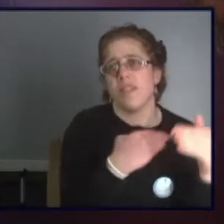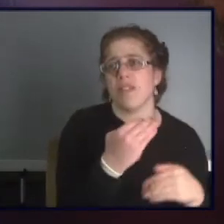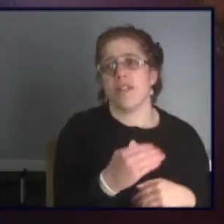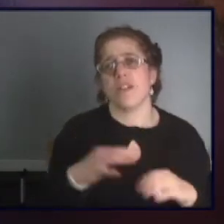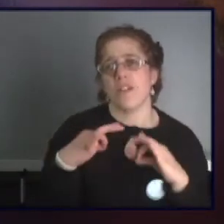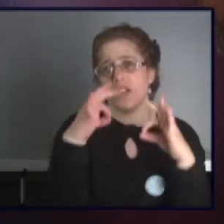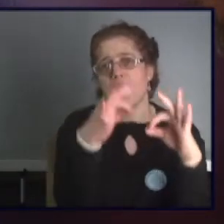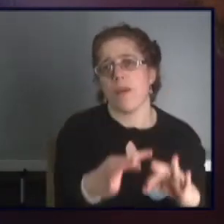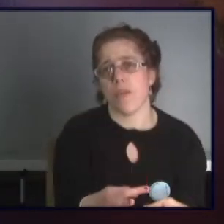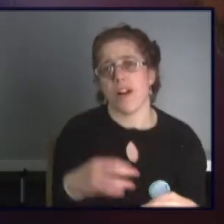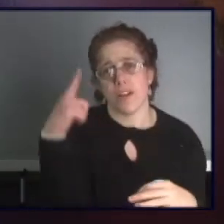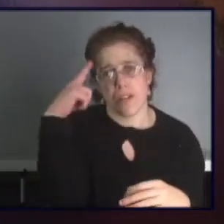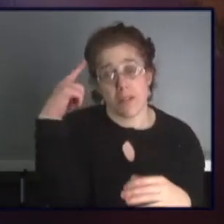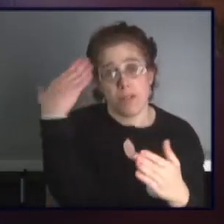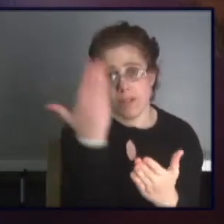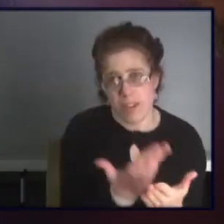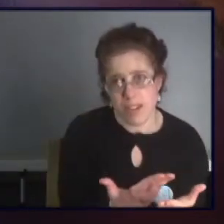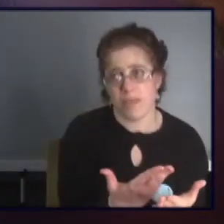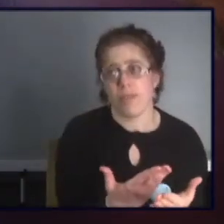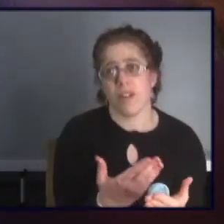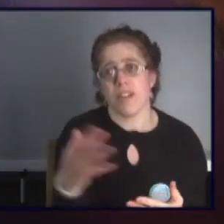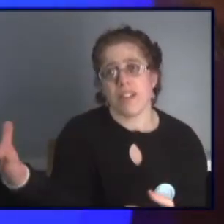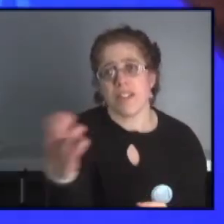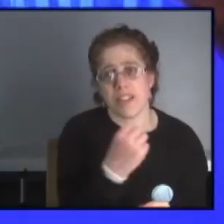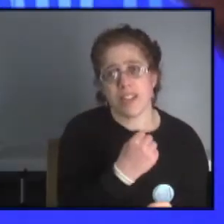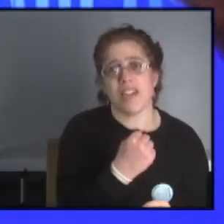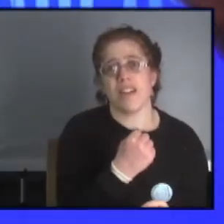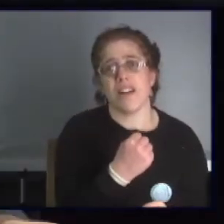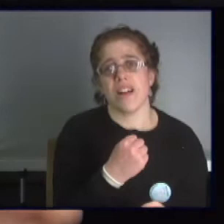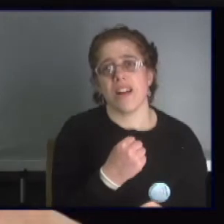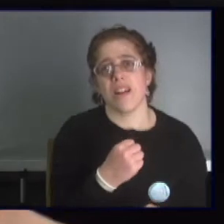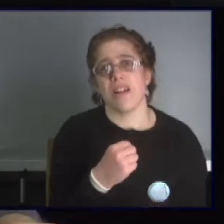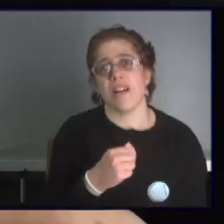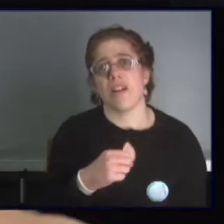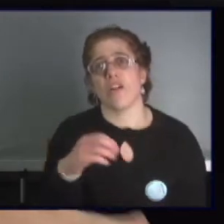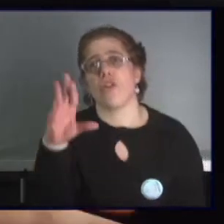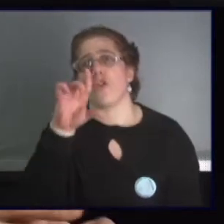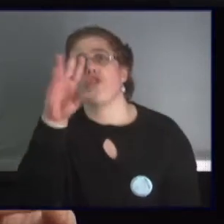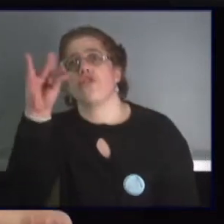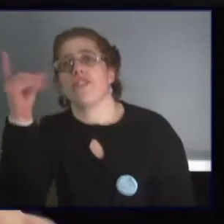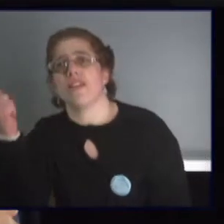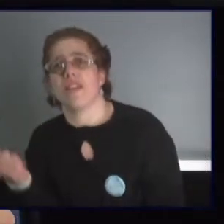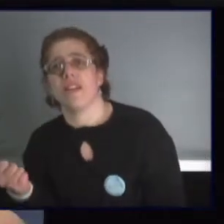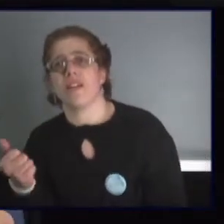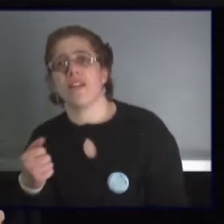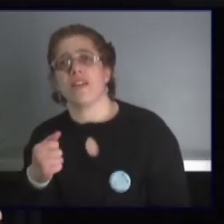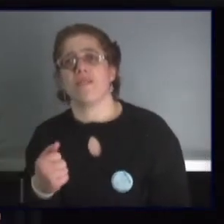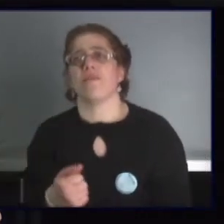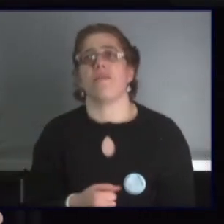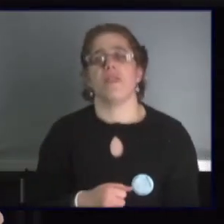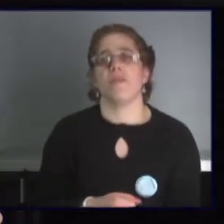llegamos a nuestro objetivo que sería llegar a colocar a josemaría en el consejo deliberante